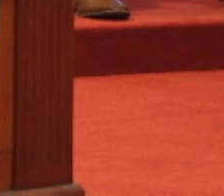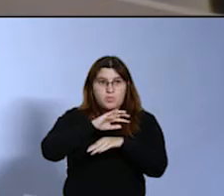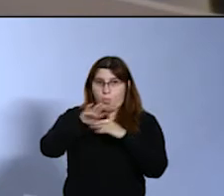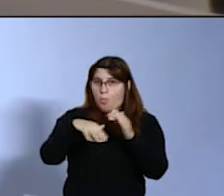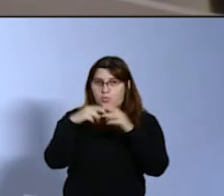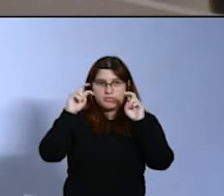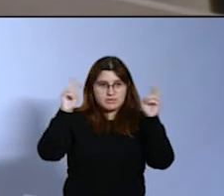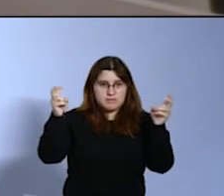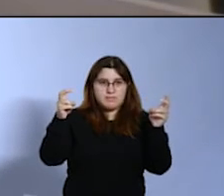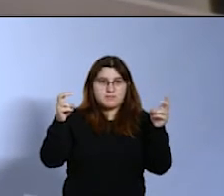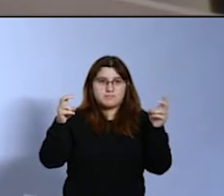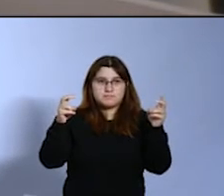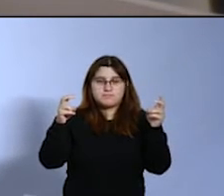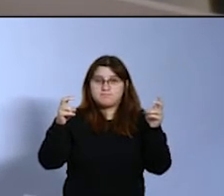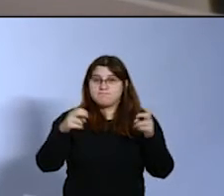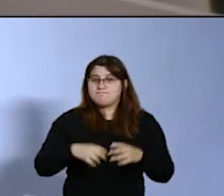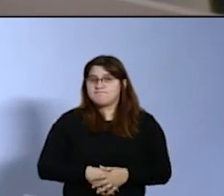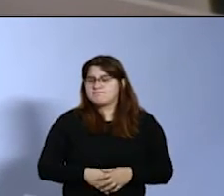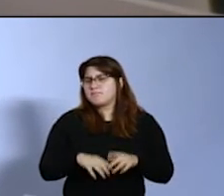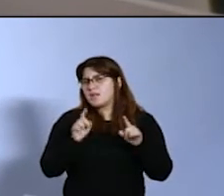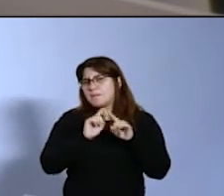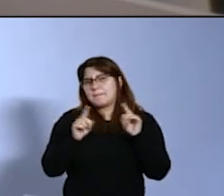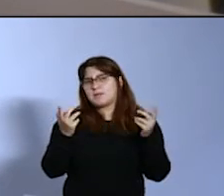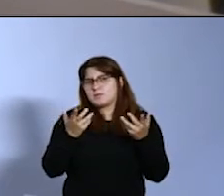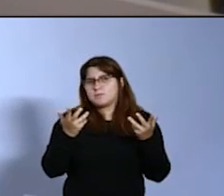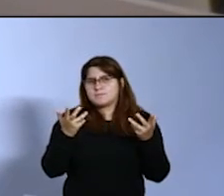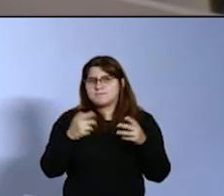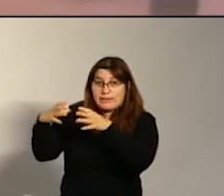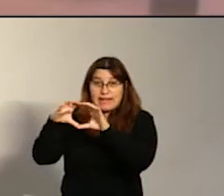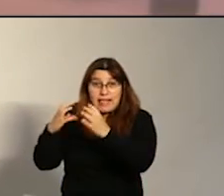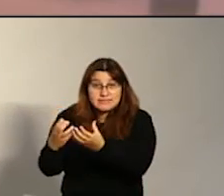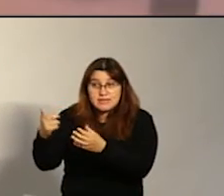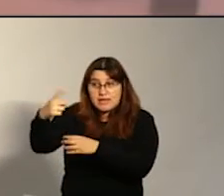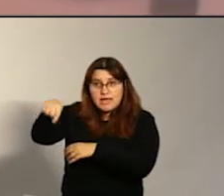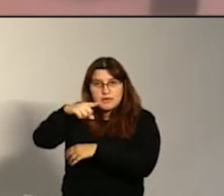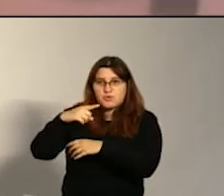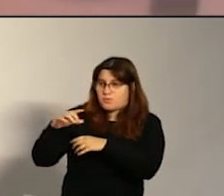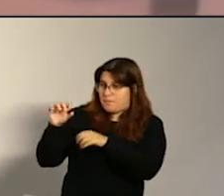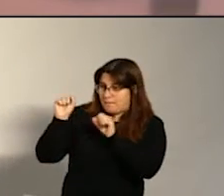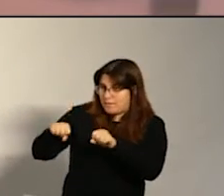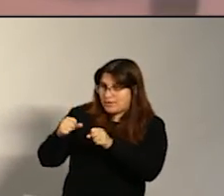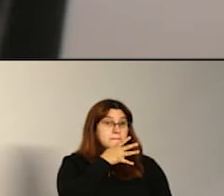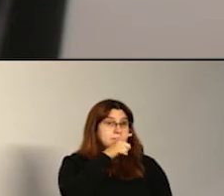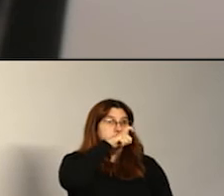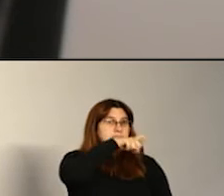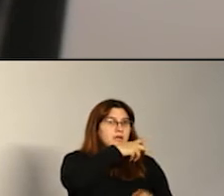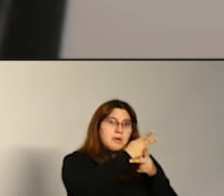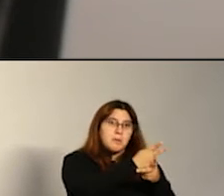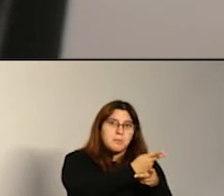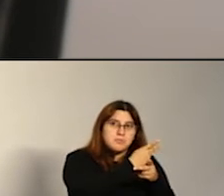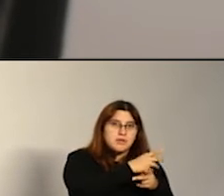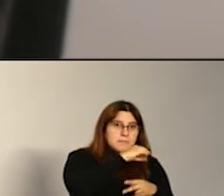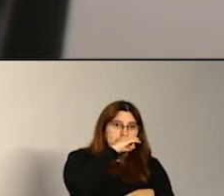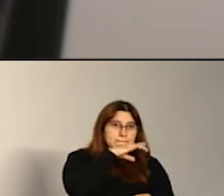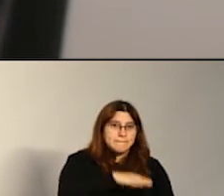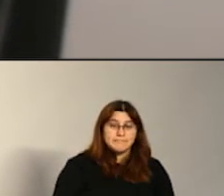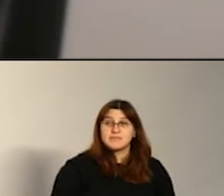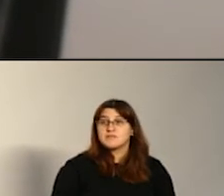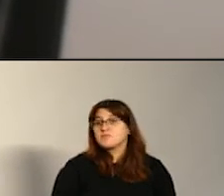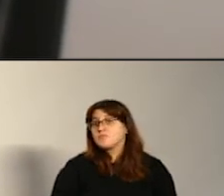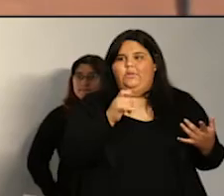proceso pero el resultado de especial preocupación para la comunidad de educación especial la